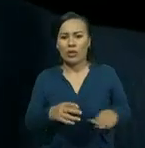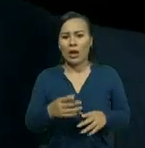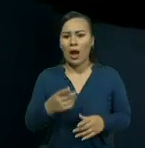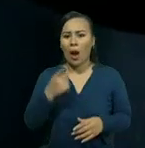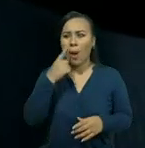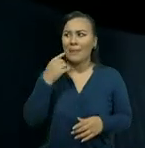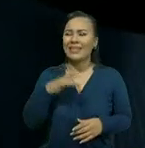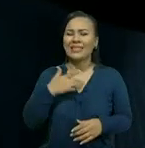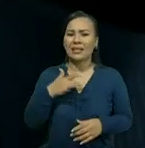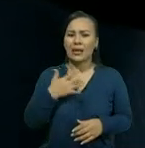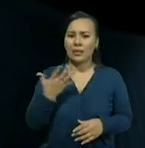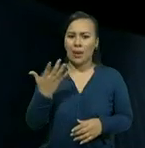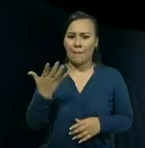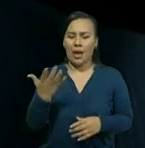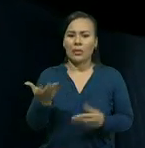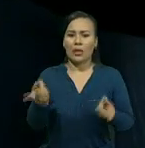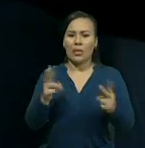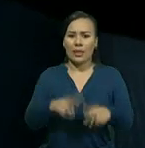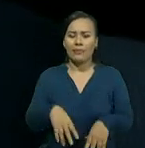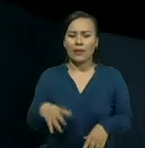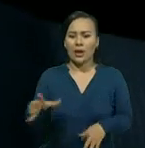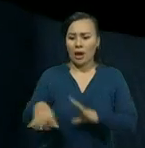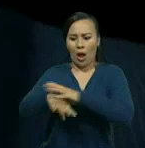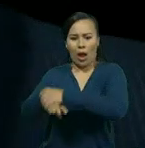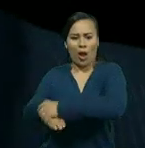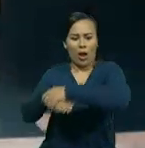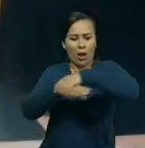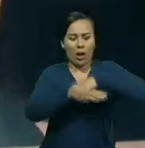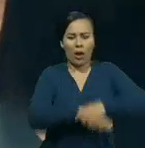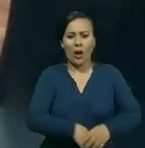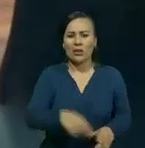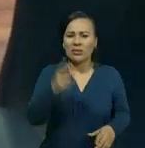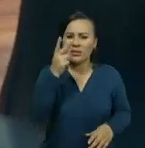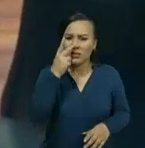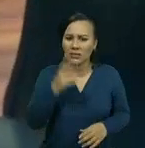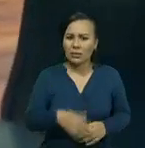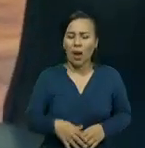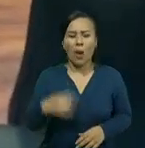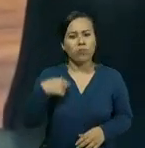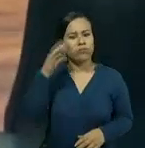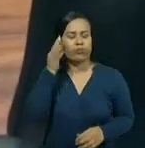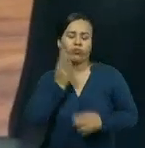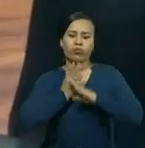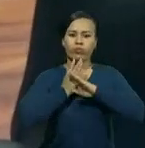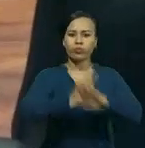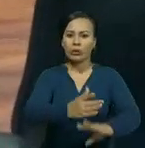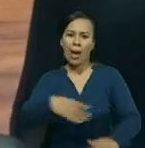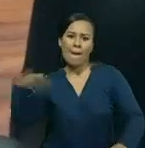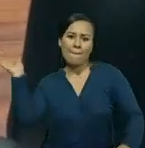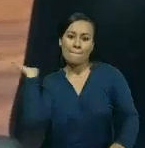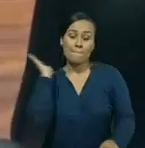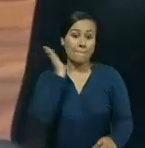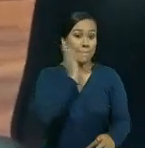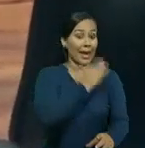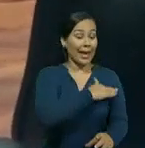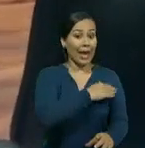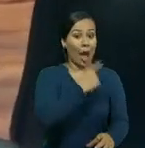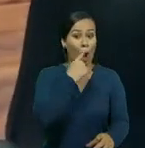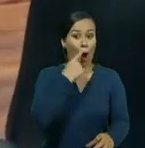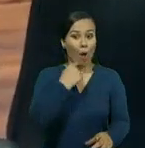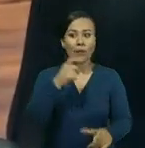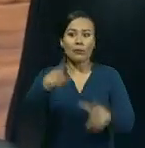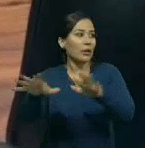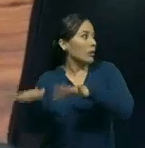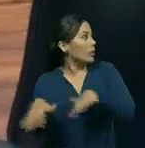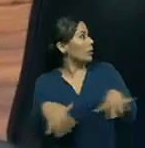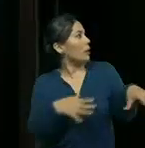que la mano de ella es puesta en el miembro viril de este sujeto. La valiente Tania reaccionó con una bofetada al abusador, actitud que alertó a